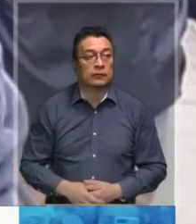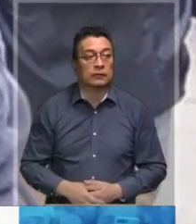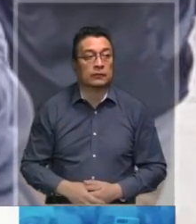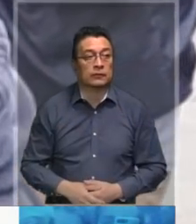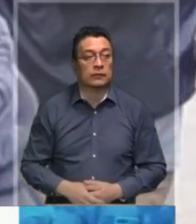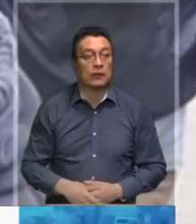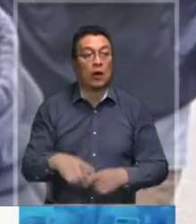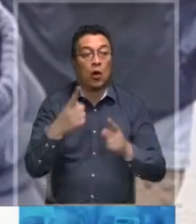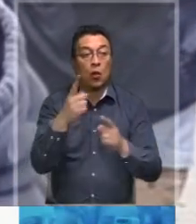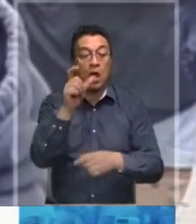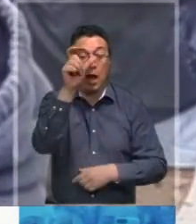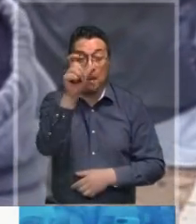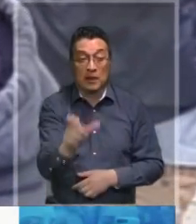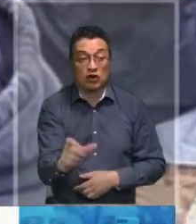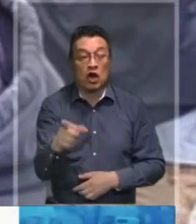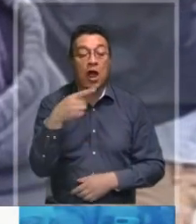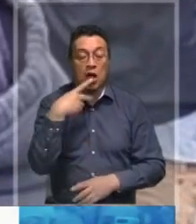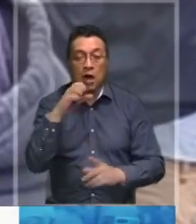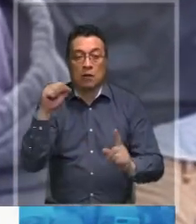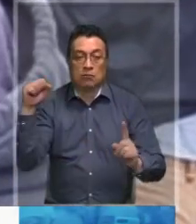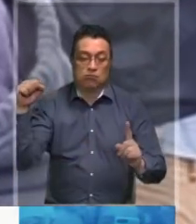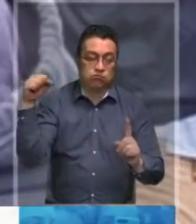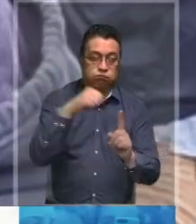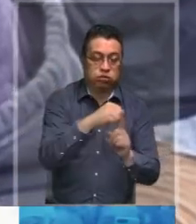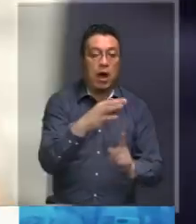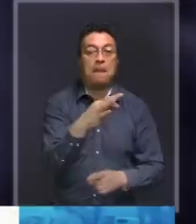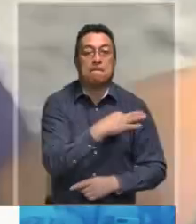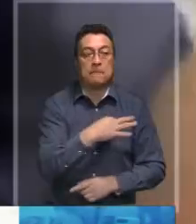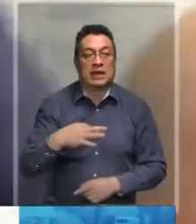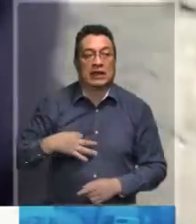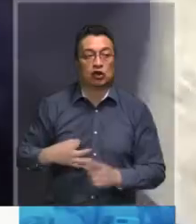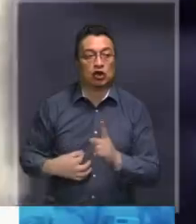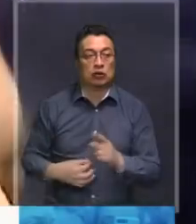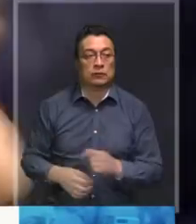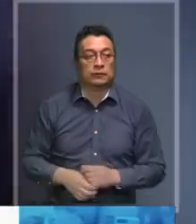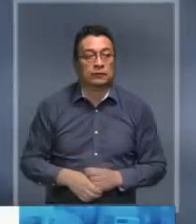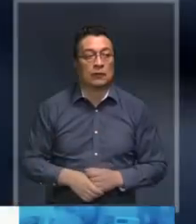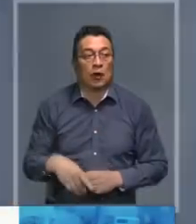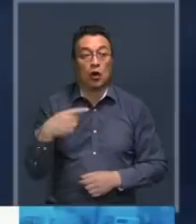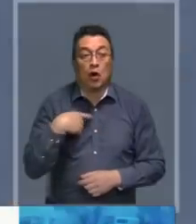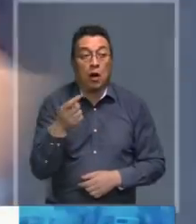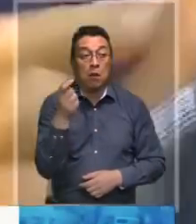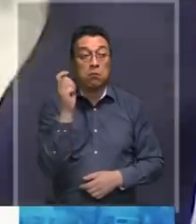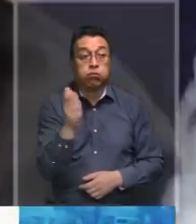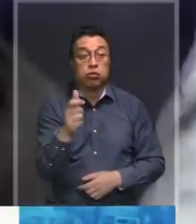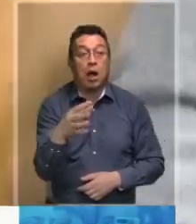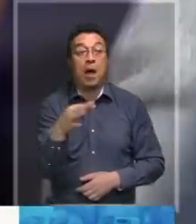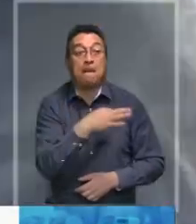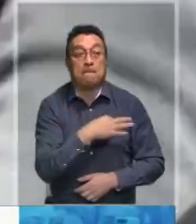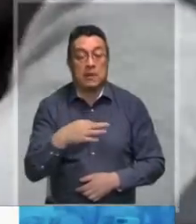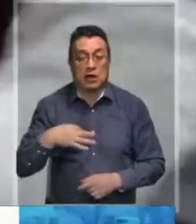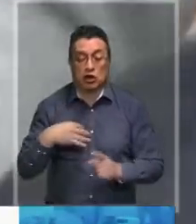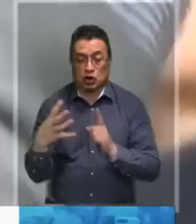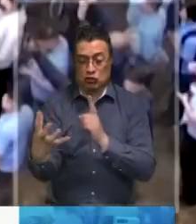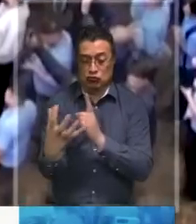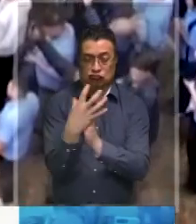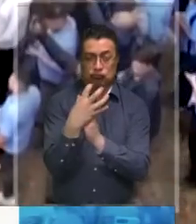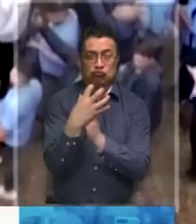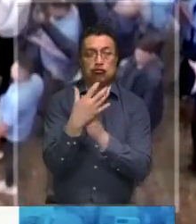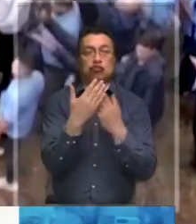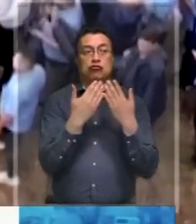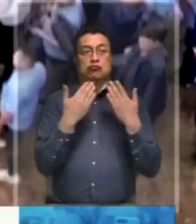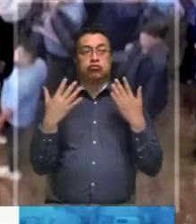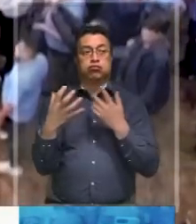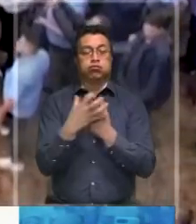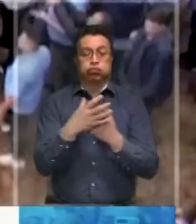un manifestante trompea al ministro. En cosa de minutos, el ministro quedó acorralado contra un muro, recibiendo